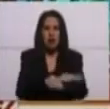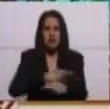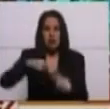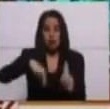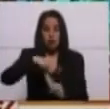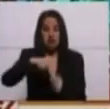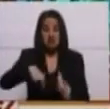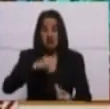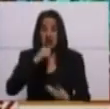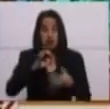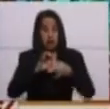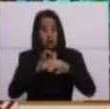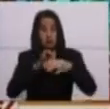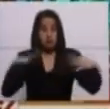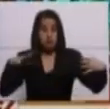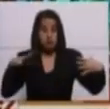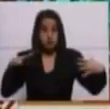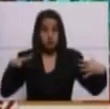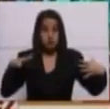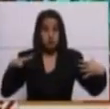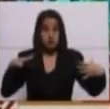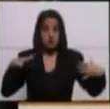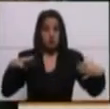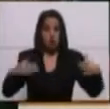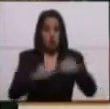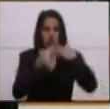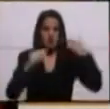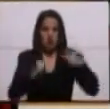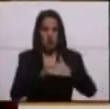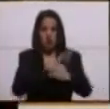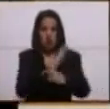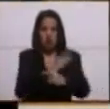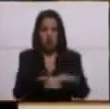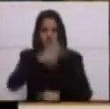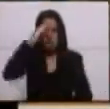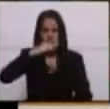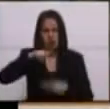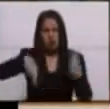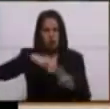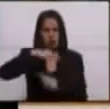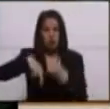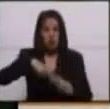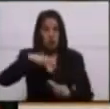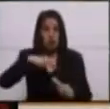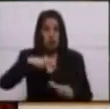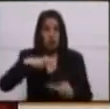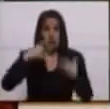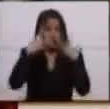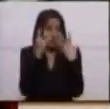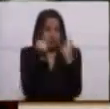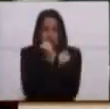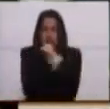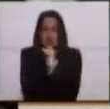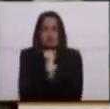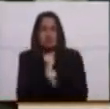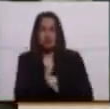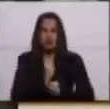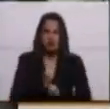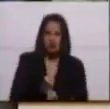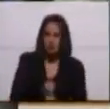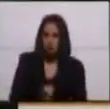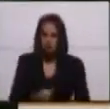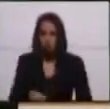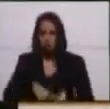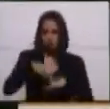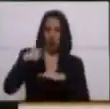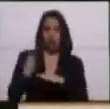Quien rompa la unidad, quien intente atacar las fuerzas revolucionarias, se va a secar como se han secado